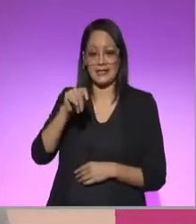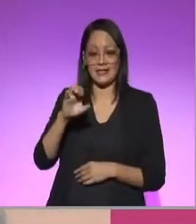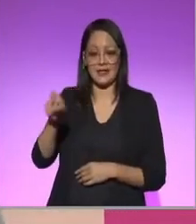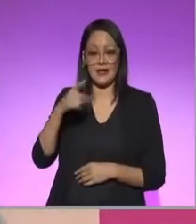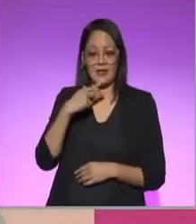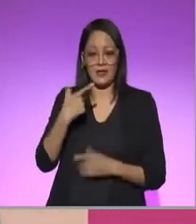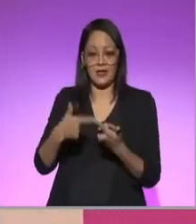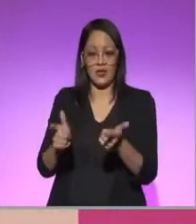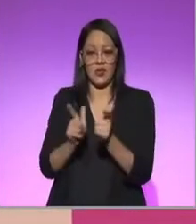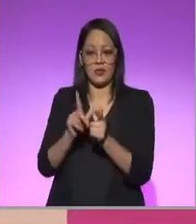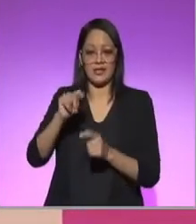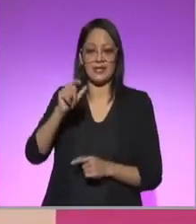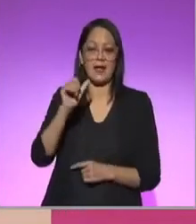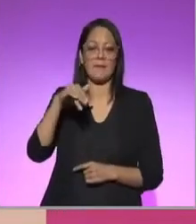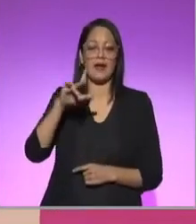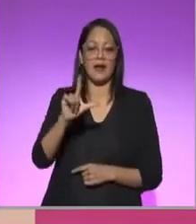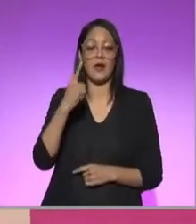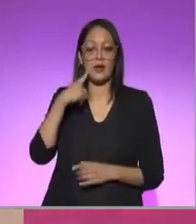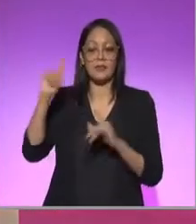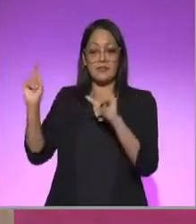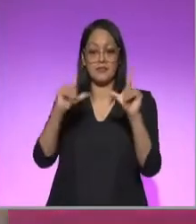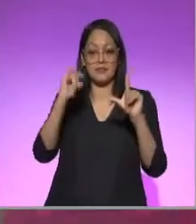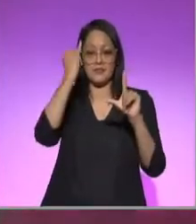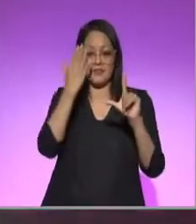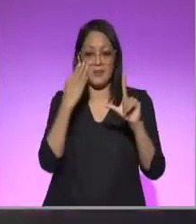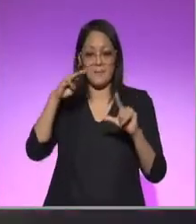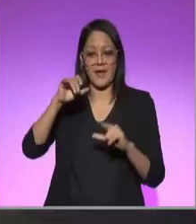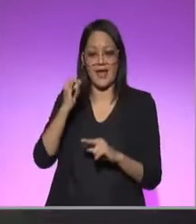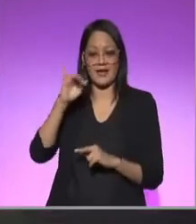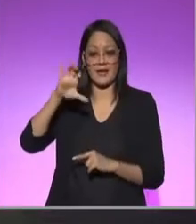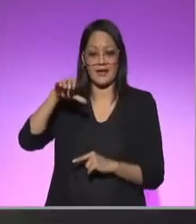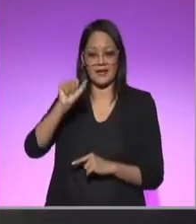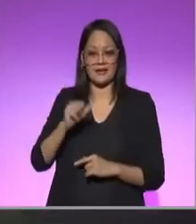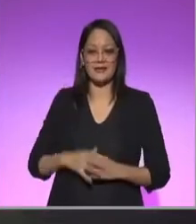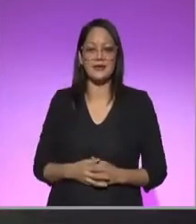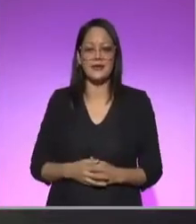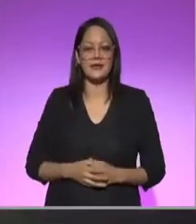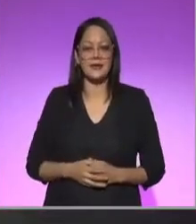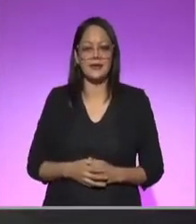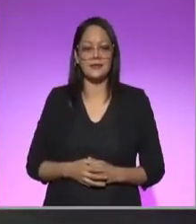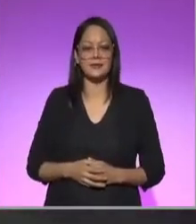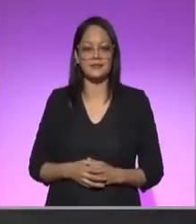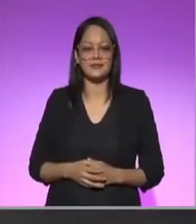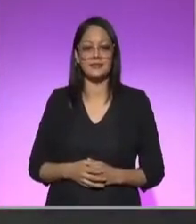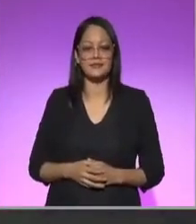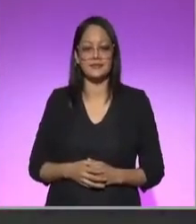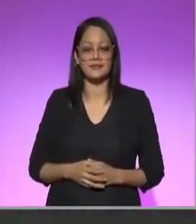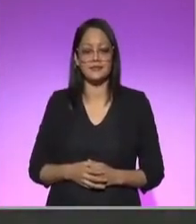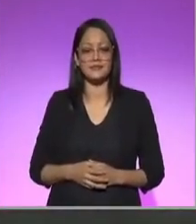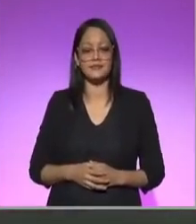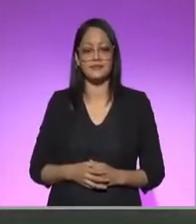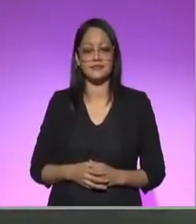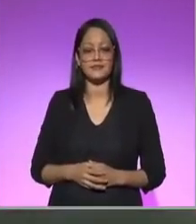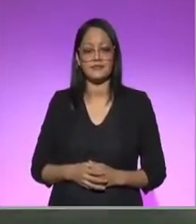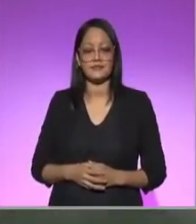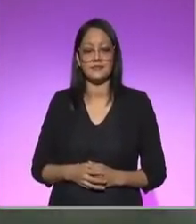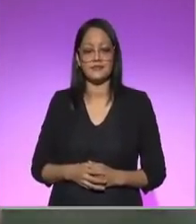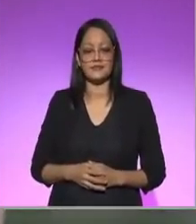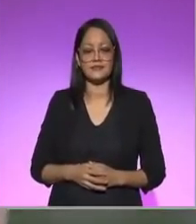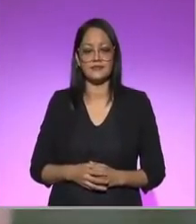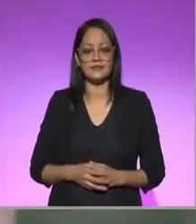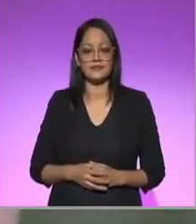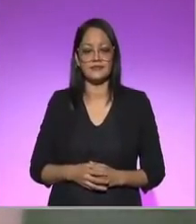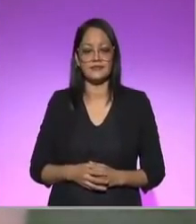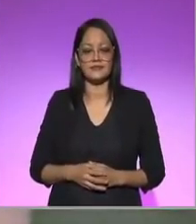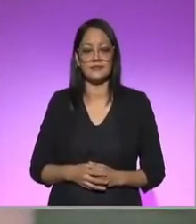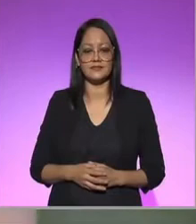el grupo Tamalúa. En pantalla, imágenes de Maika y Corchete. Si acaso me quisieres, soy de esas